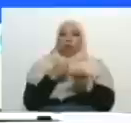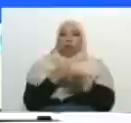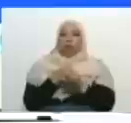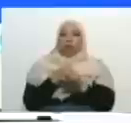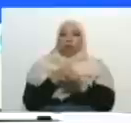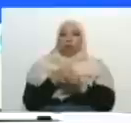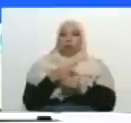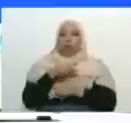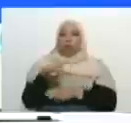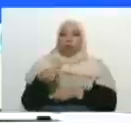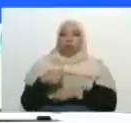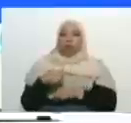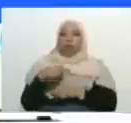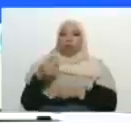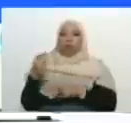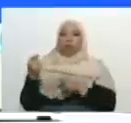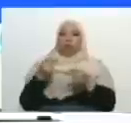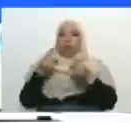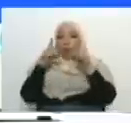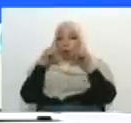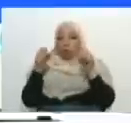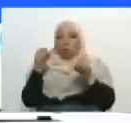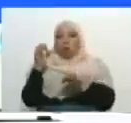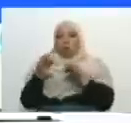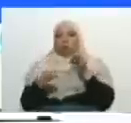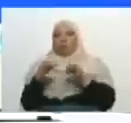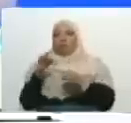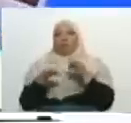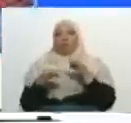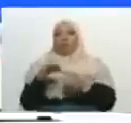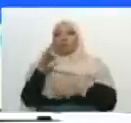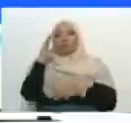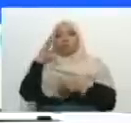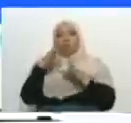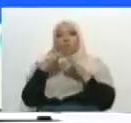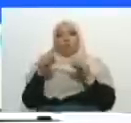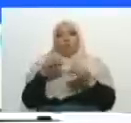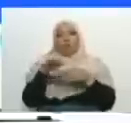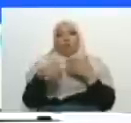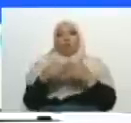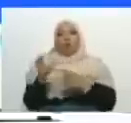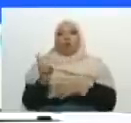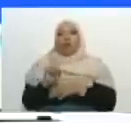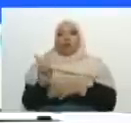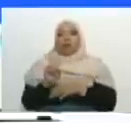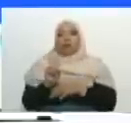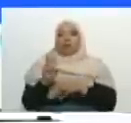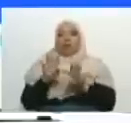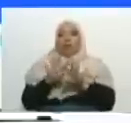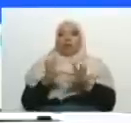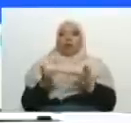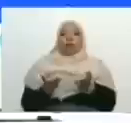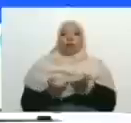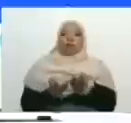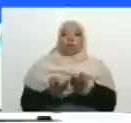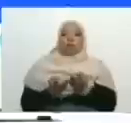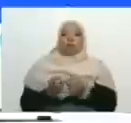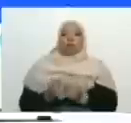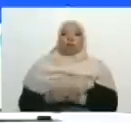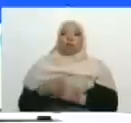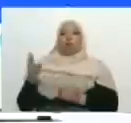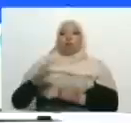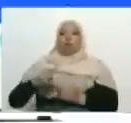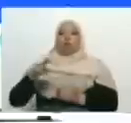Lamentablemente, por deformación profesional como abogada, y lo digo por todos los abogados de nuestro país o del mundo,